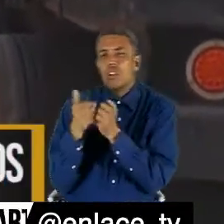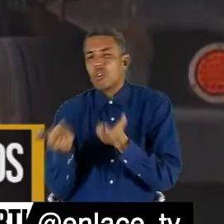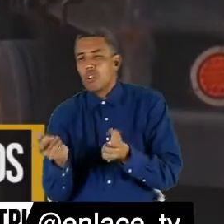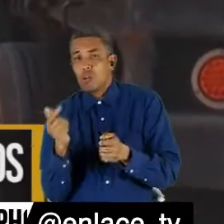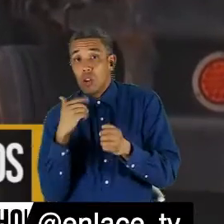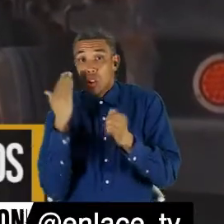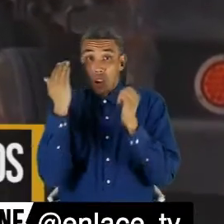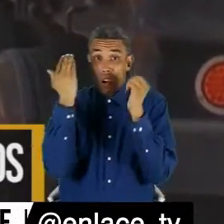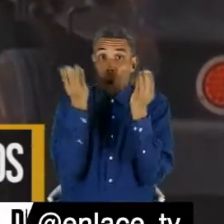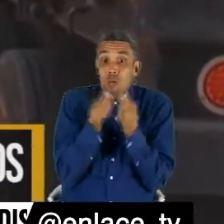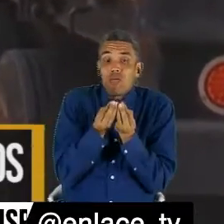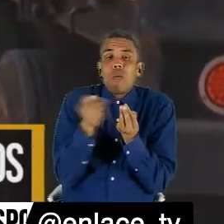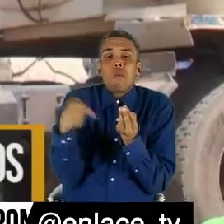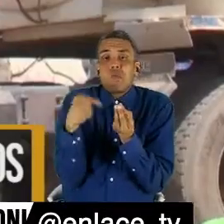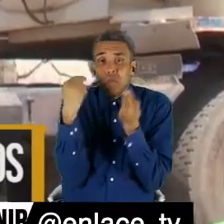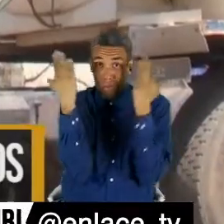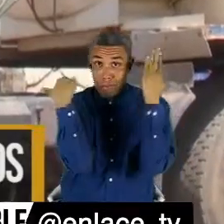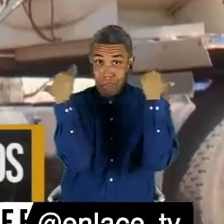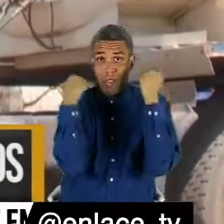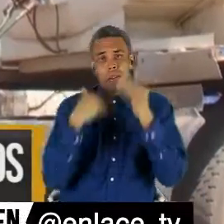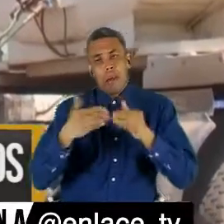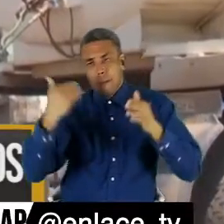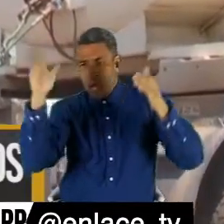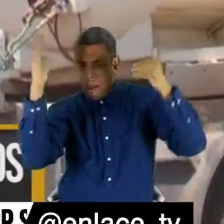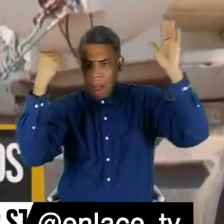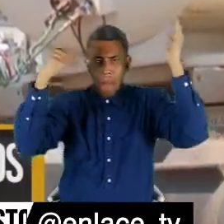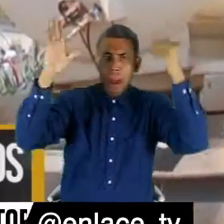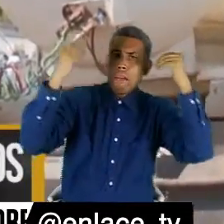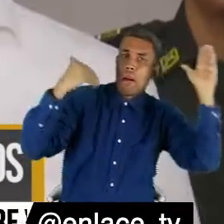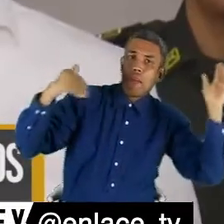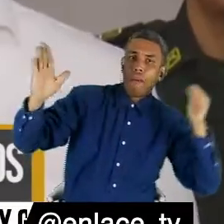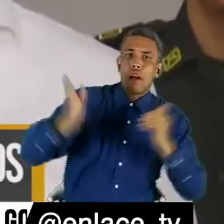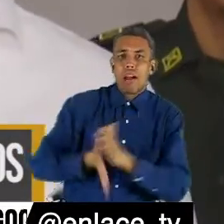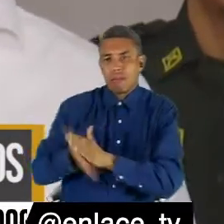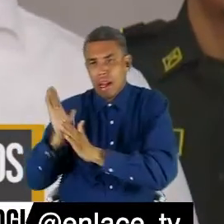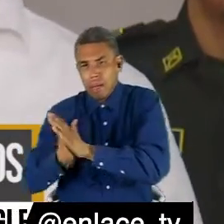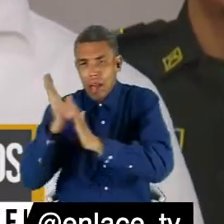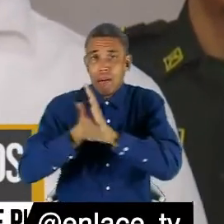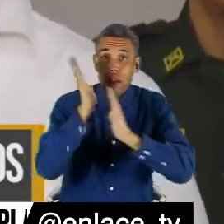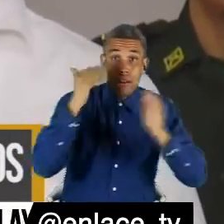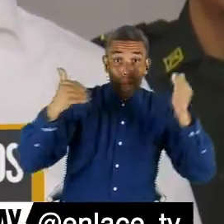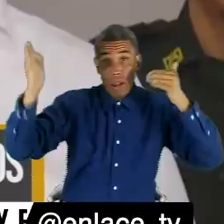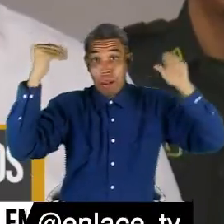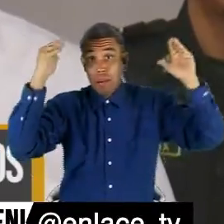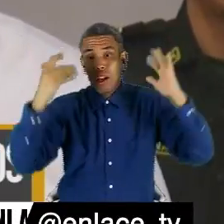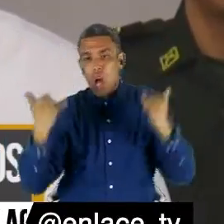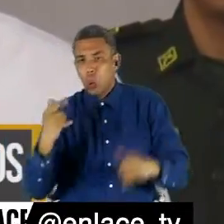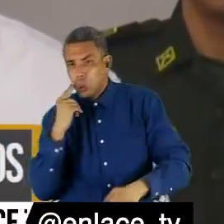referido igualmente al paro de camioneros, del que también el gobierno espera un pronto acuerdo. Eso es otro tema que también